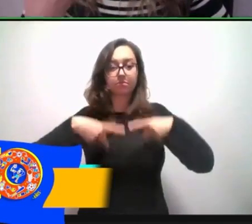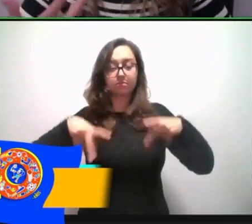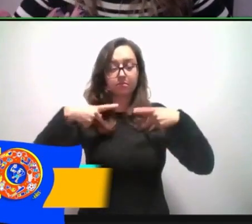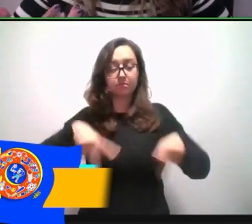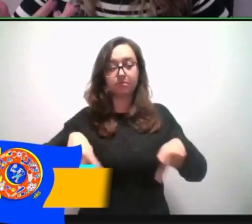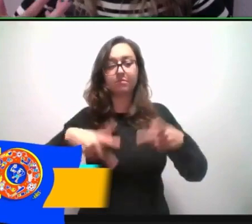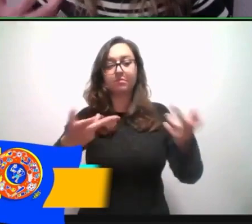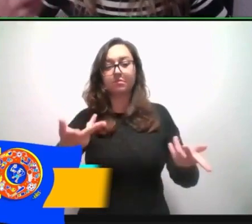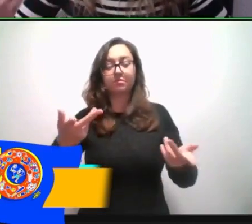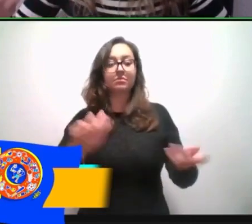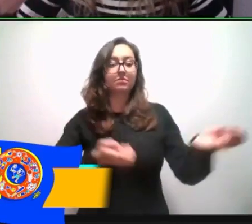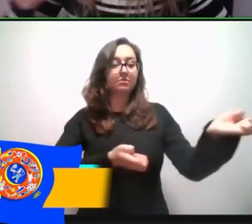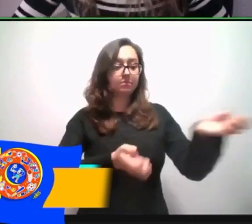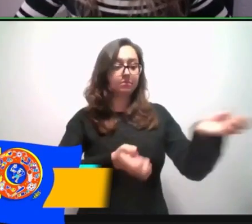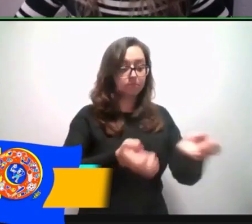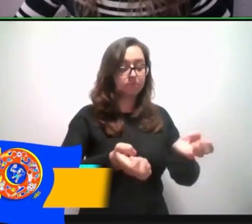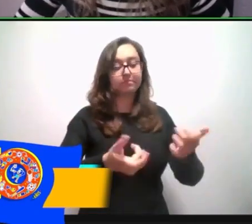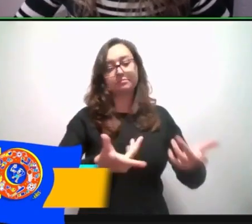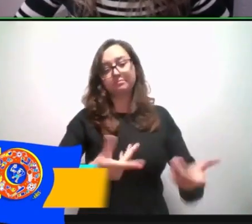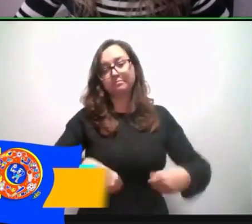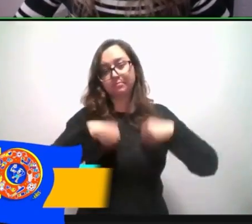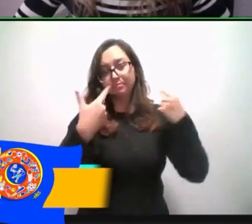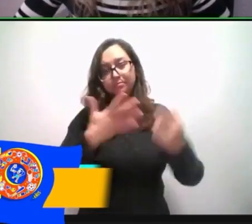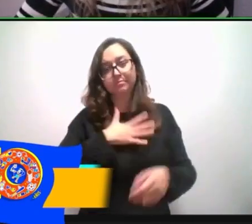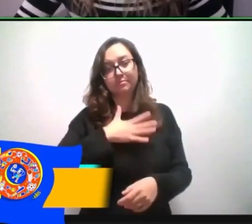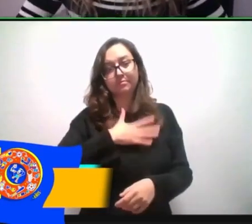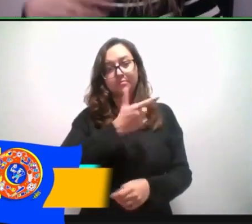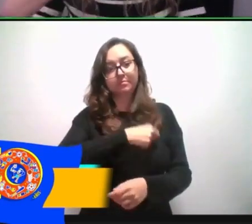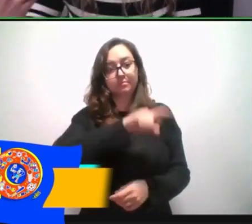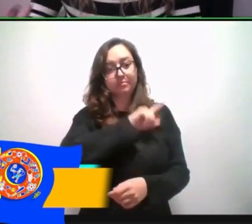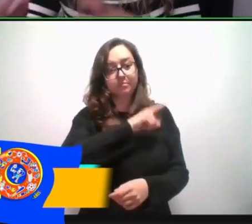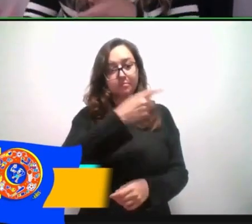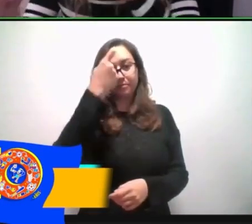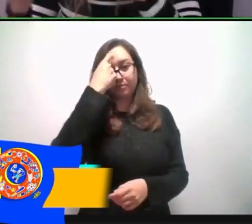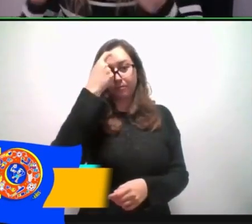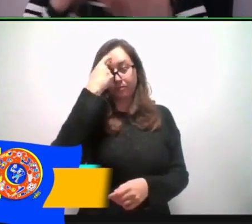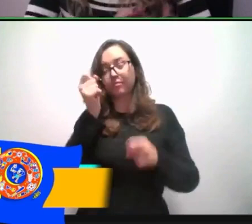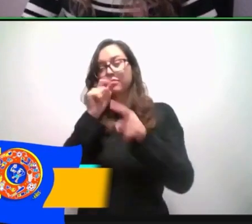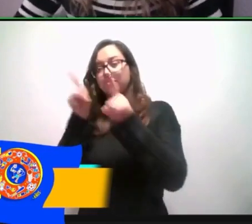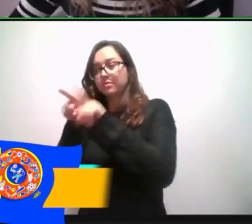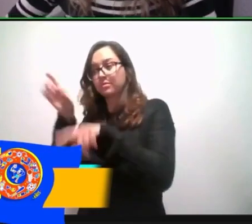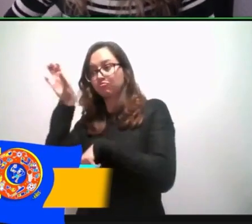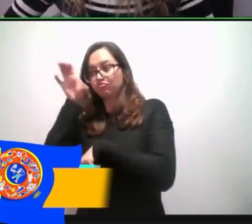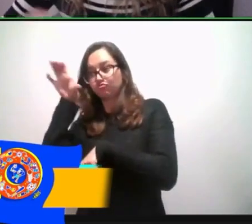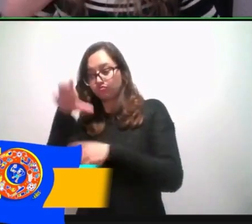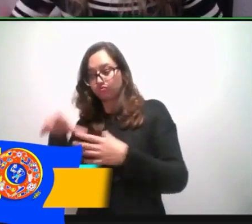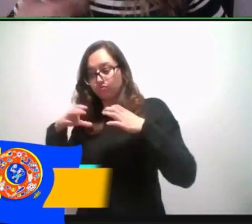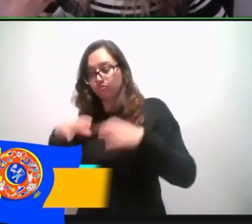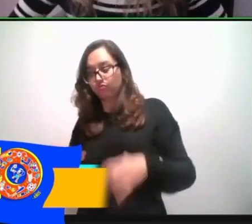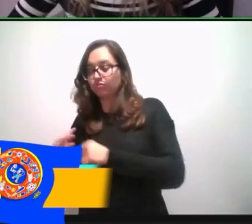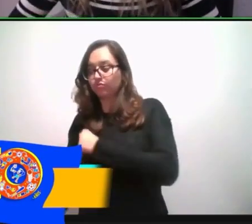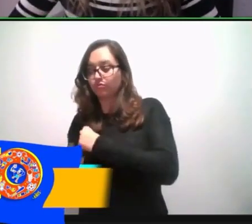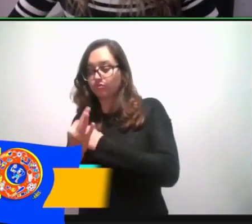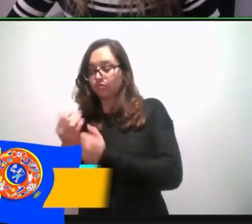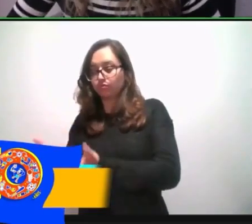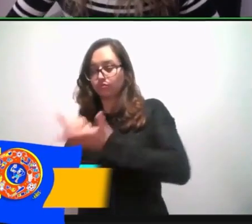mejorar nuestra salud mental, como utilicemos la ciencia para poder ayudar a nuestro desempeño